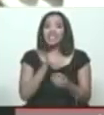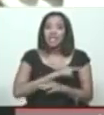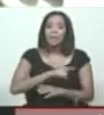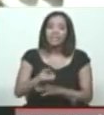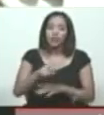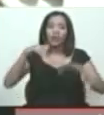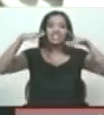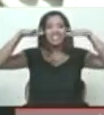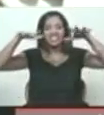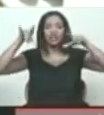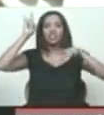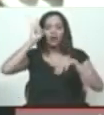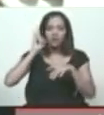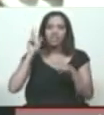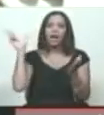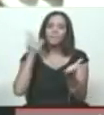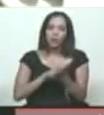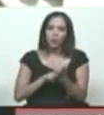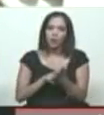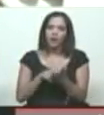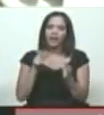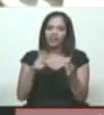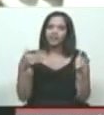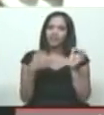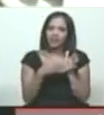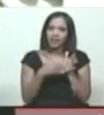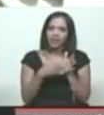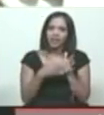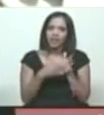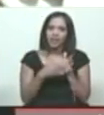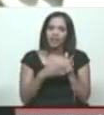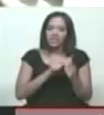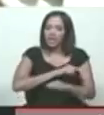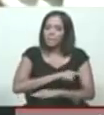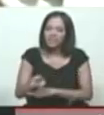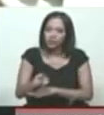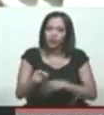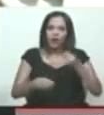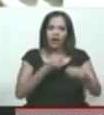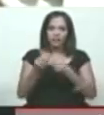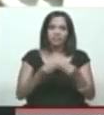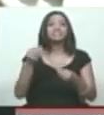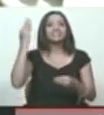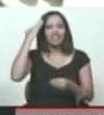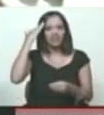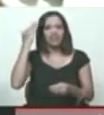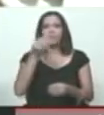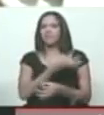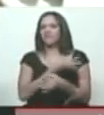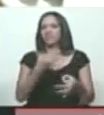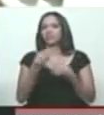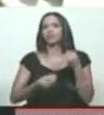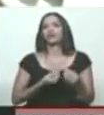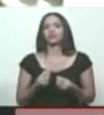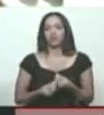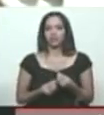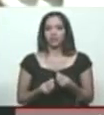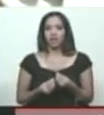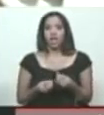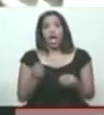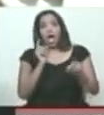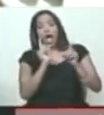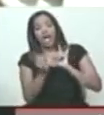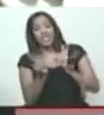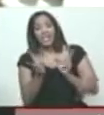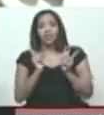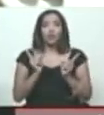títere diabólico que aprobó este ataque, quien mandó a esta gente a hacer este ataque, sabía lo que estaban haciendo. Que hay alguna